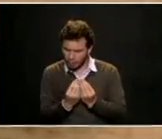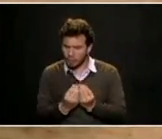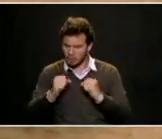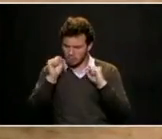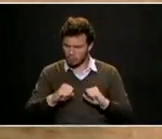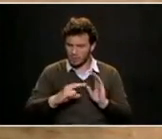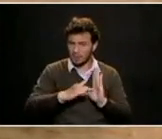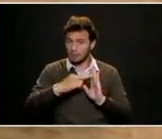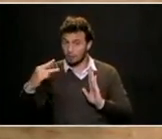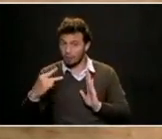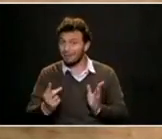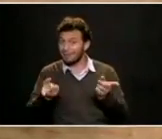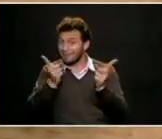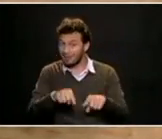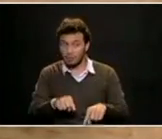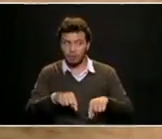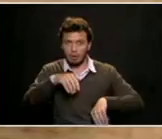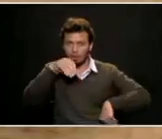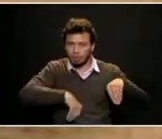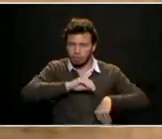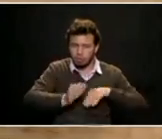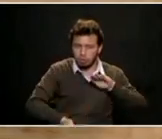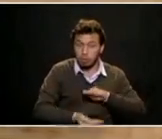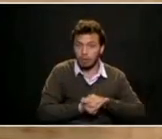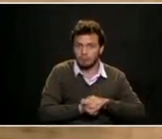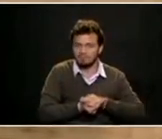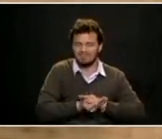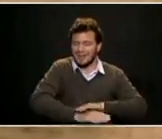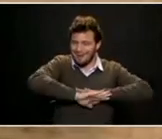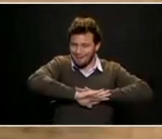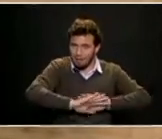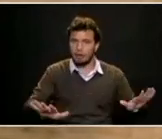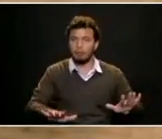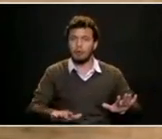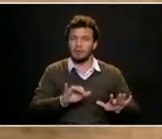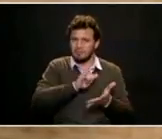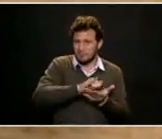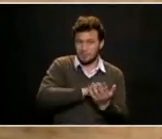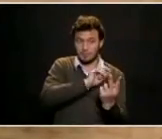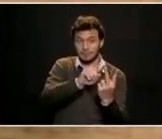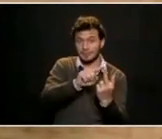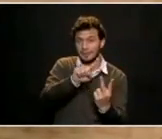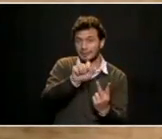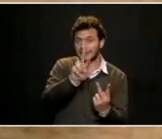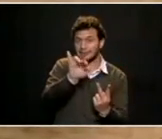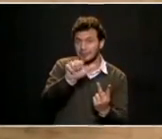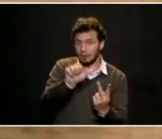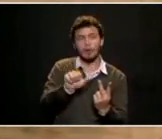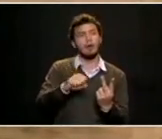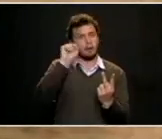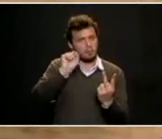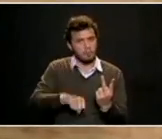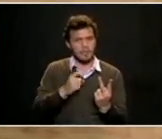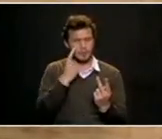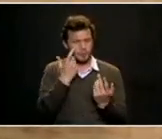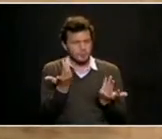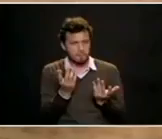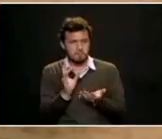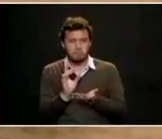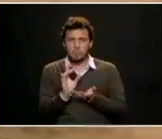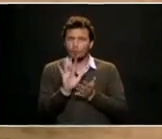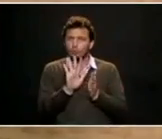la corrupción, por ejemplo en el caso de Sabia Salud, podemos hacer sostenible el sistema. Pasar de un modelo de competencia a uno